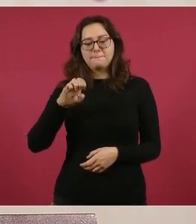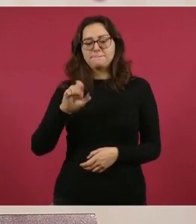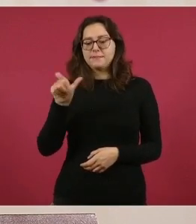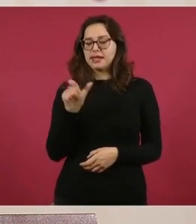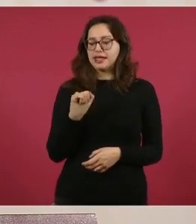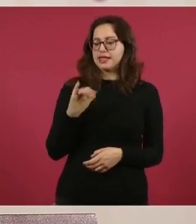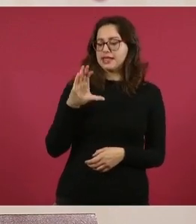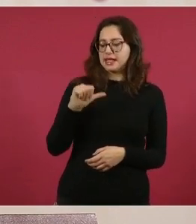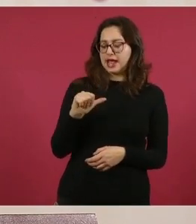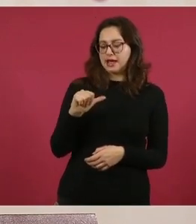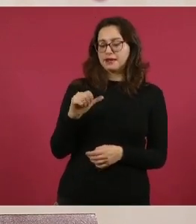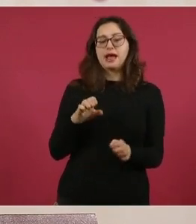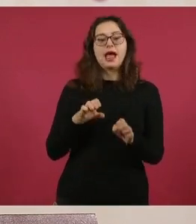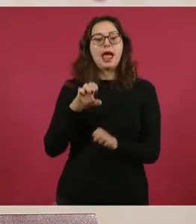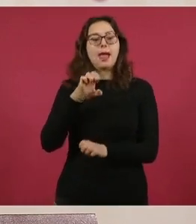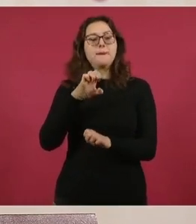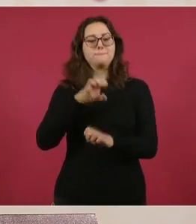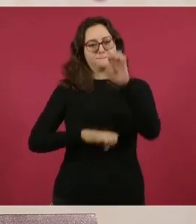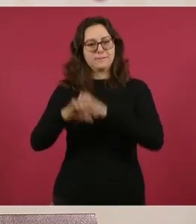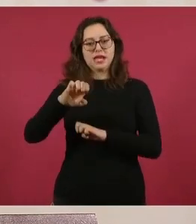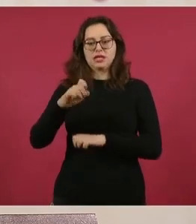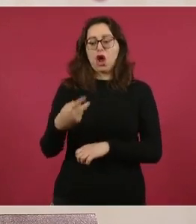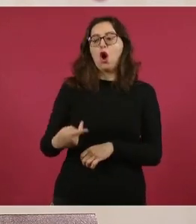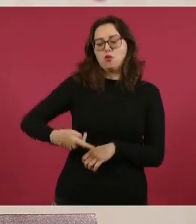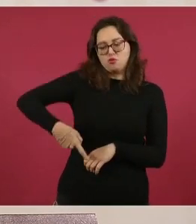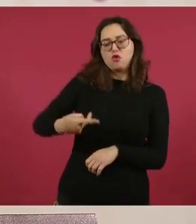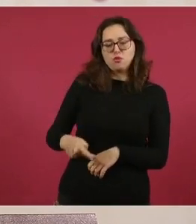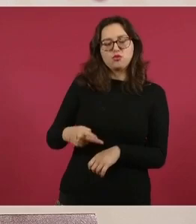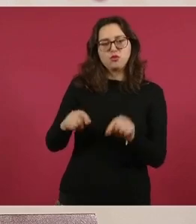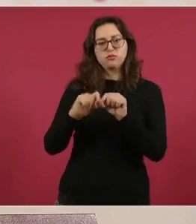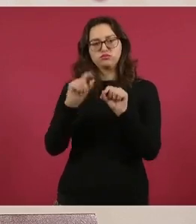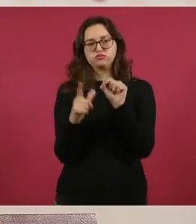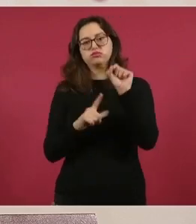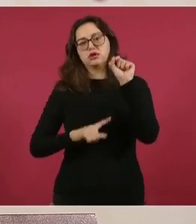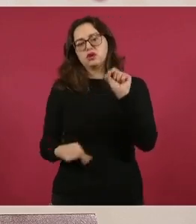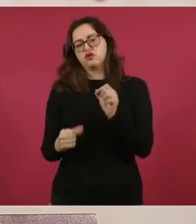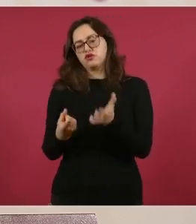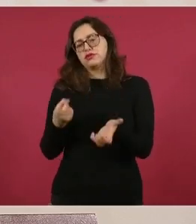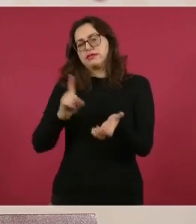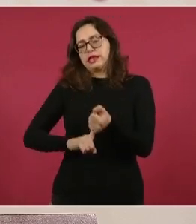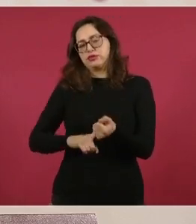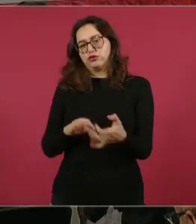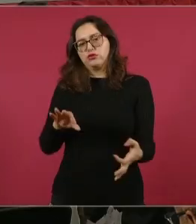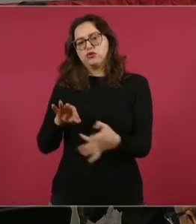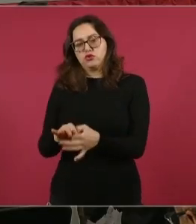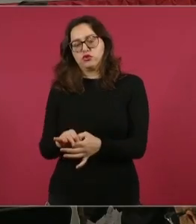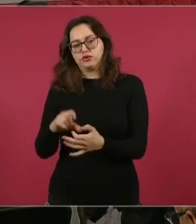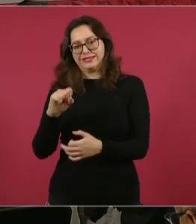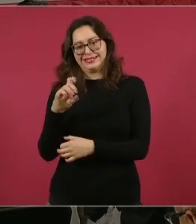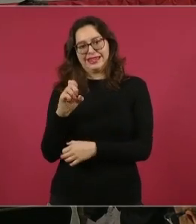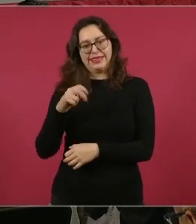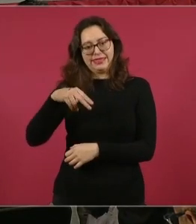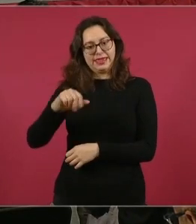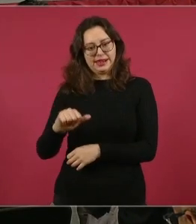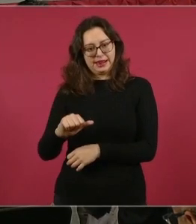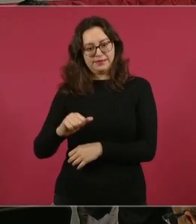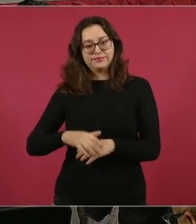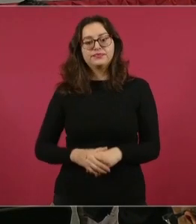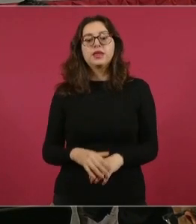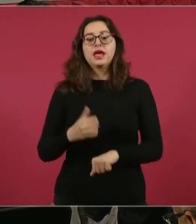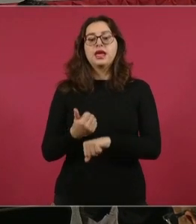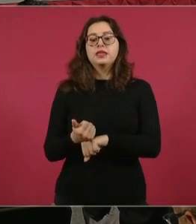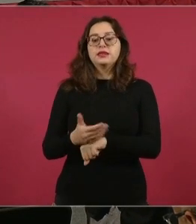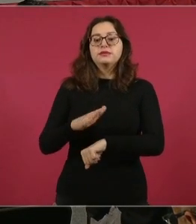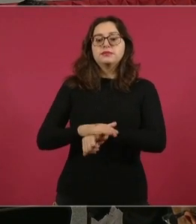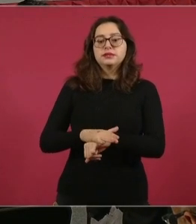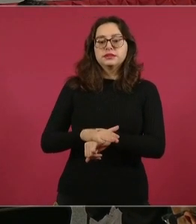empresa estatal mayoritaria sectorizada a la Secretaría de la Defensa Nacional. El administrador es el general